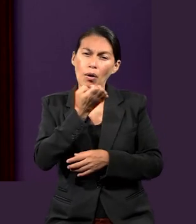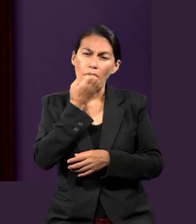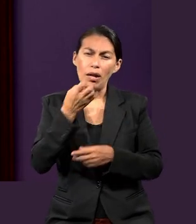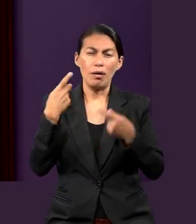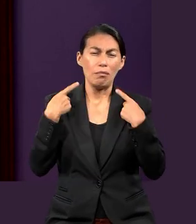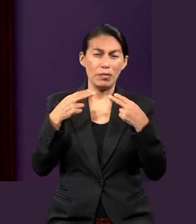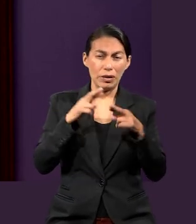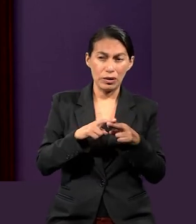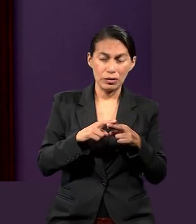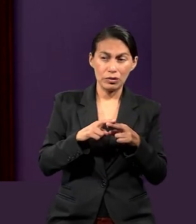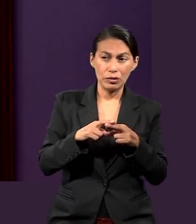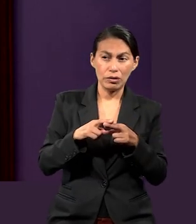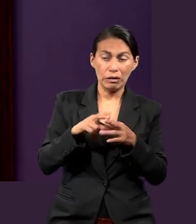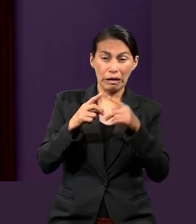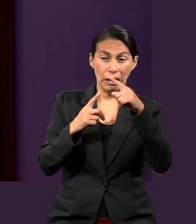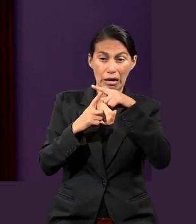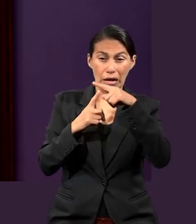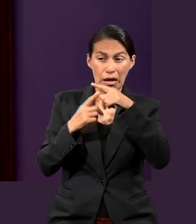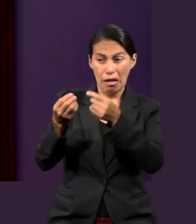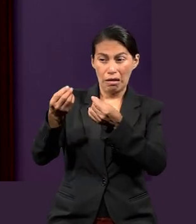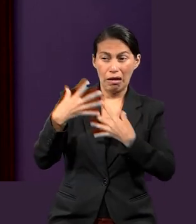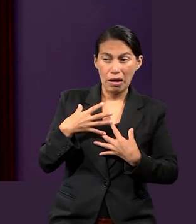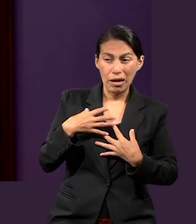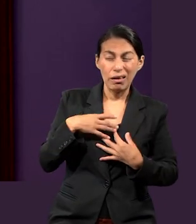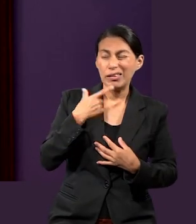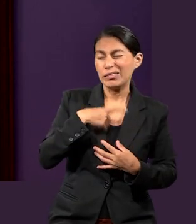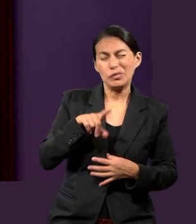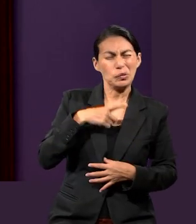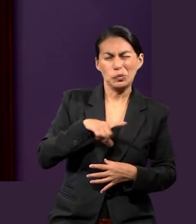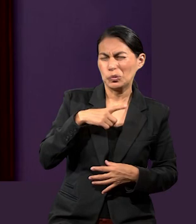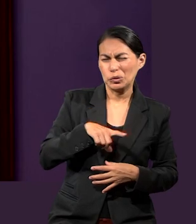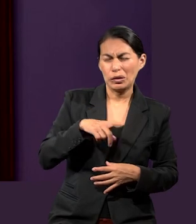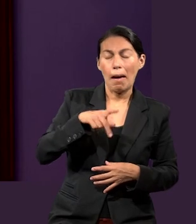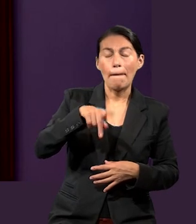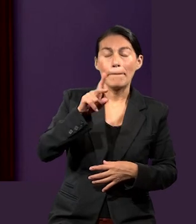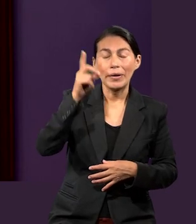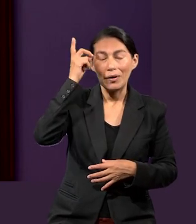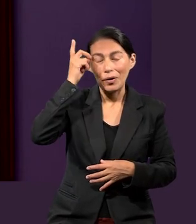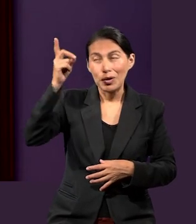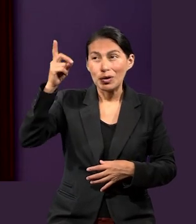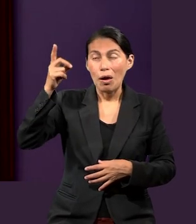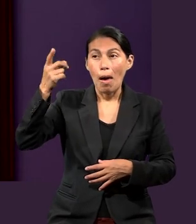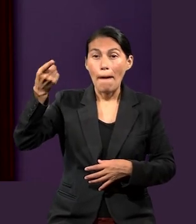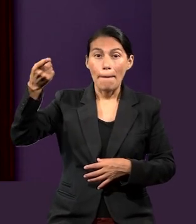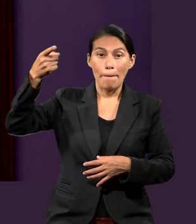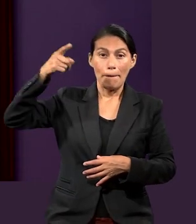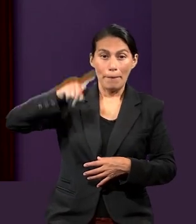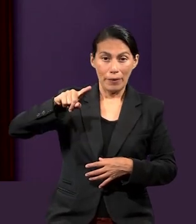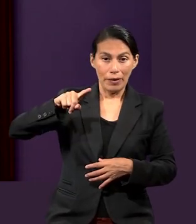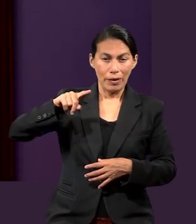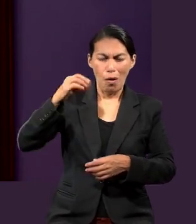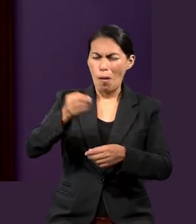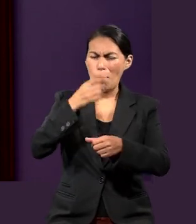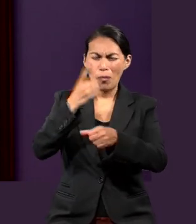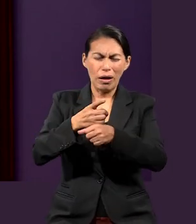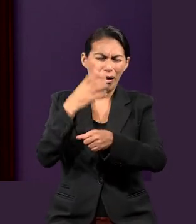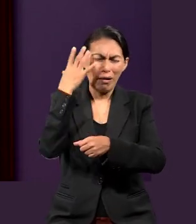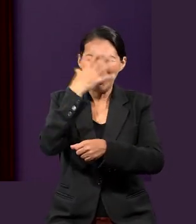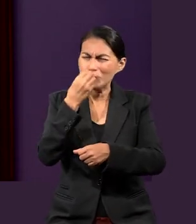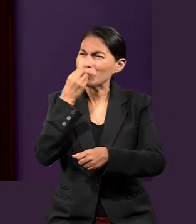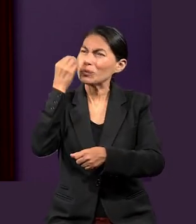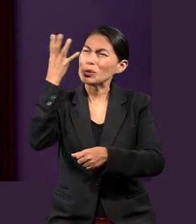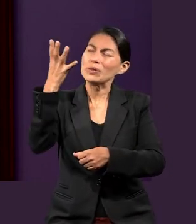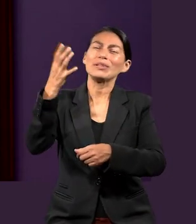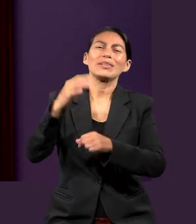tareas que nuestros maestros nos dejaban. Pero con esta tarea que nosotros tenemos, creo que es un enorme privilegio el que tenemos.